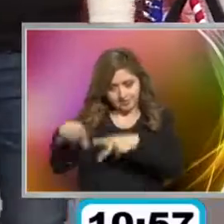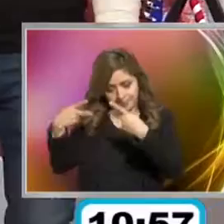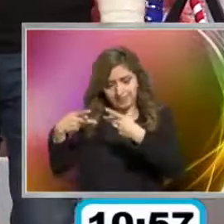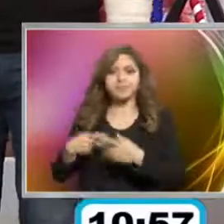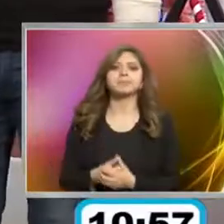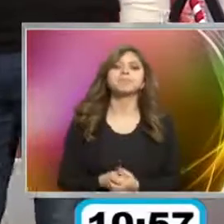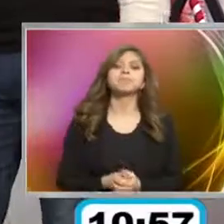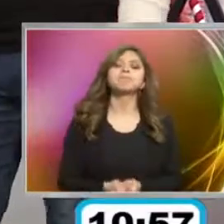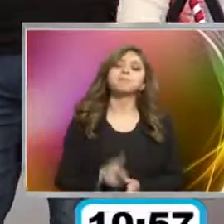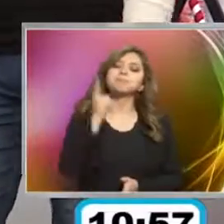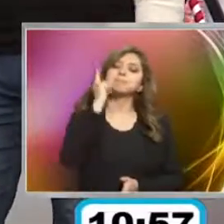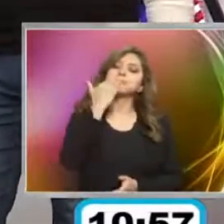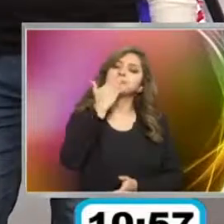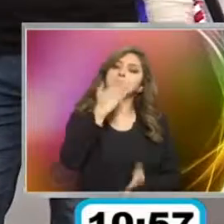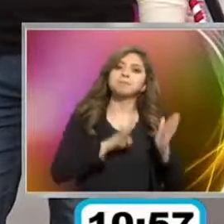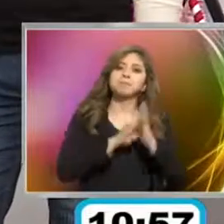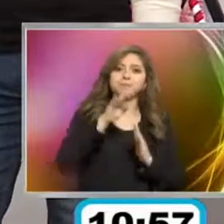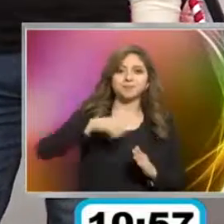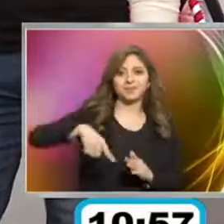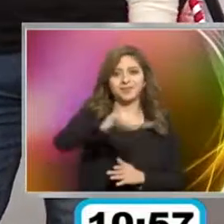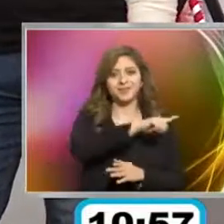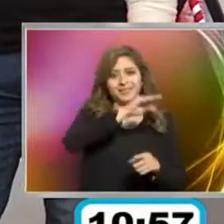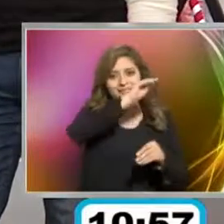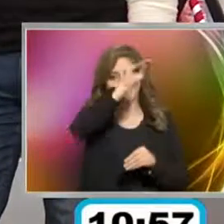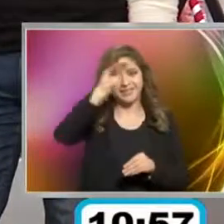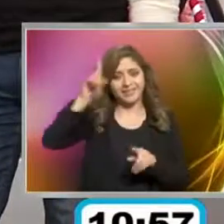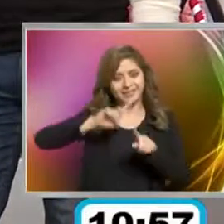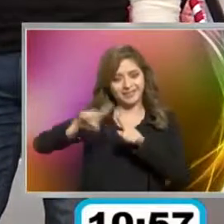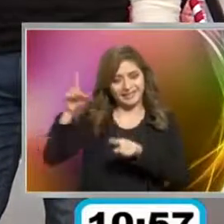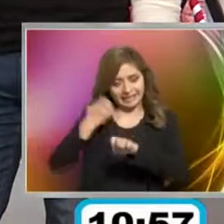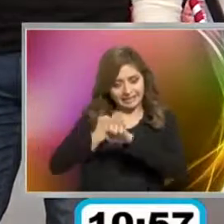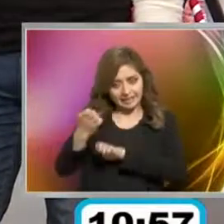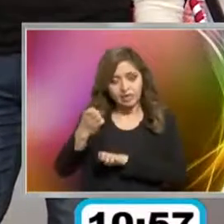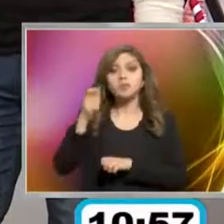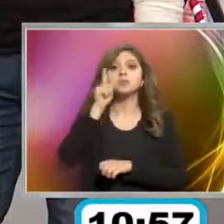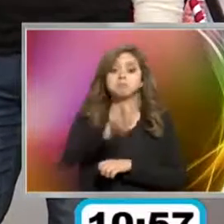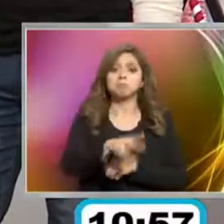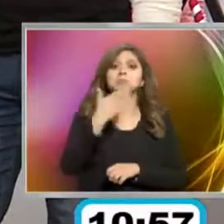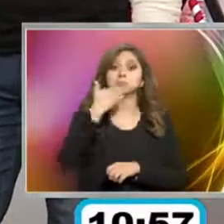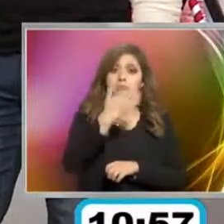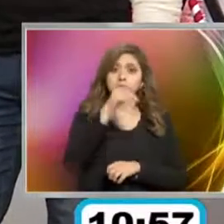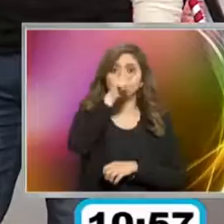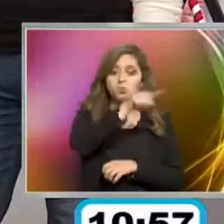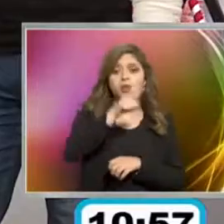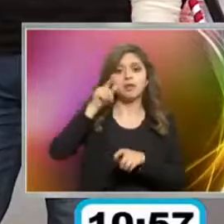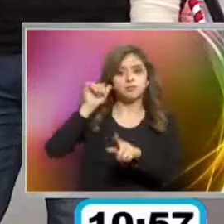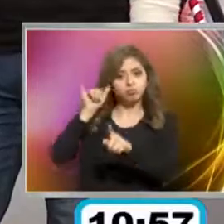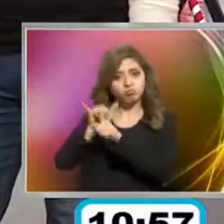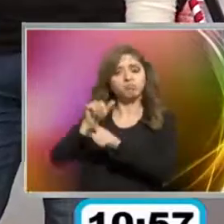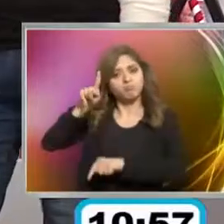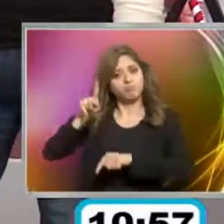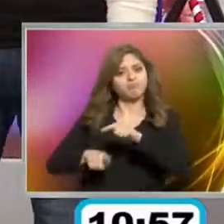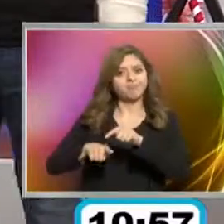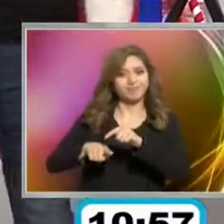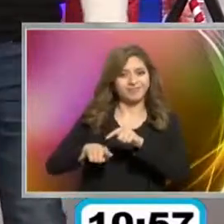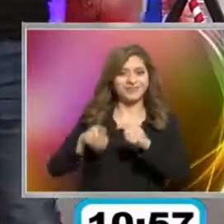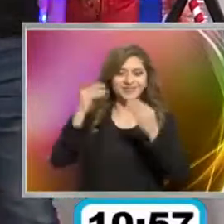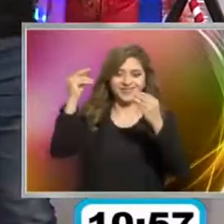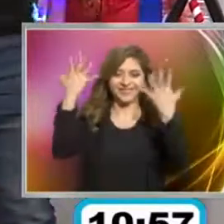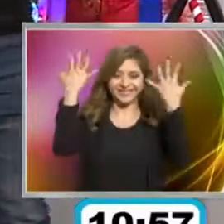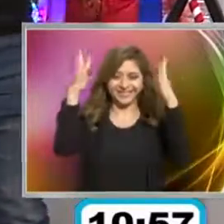mucho éxito en esta próxima gira y muy padre la iniciativa de estar en contra del bullying. Felicidades, muchachos. Gracias. El aplauso, Gracias.